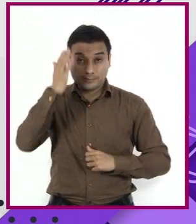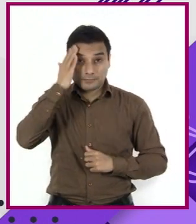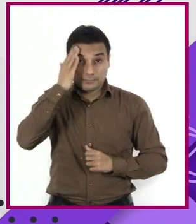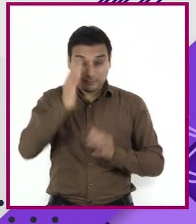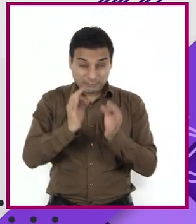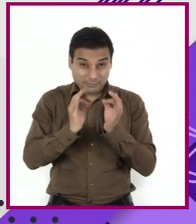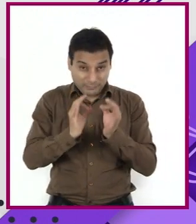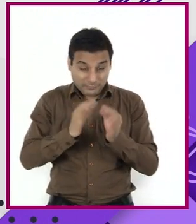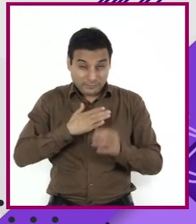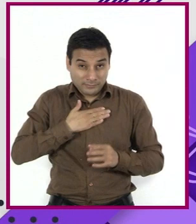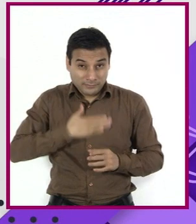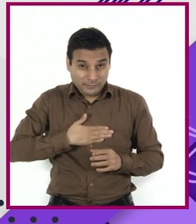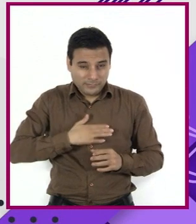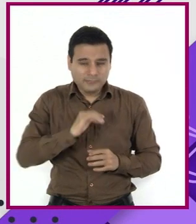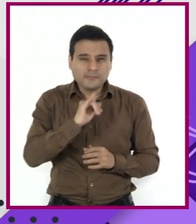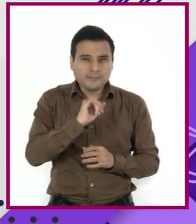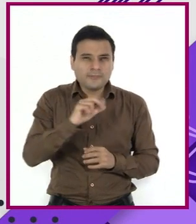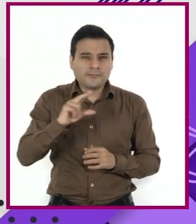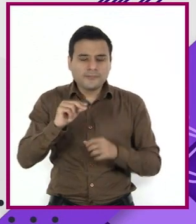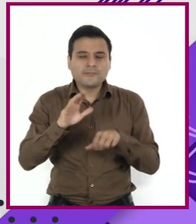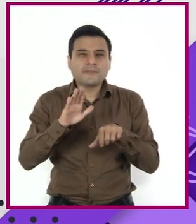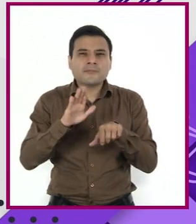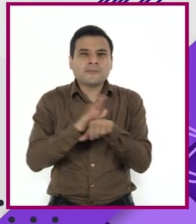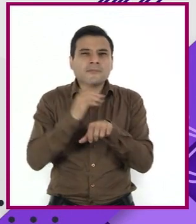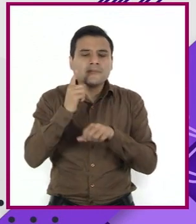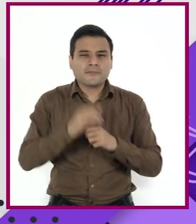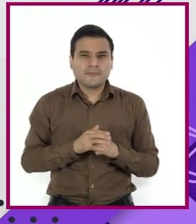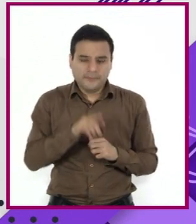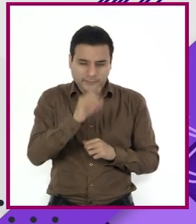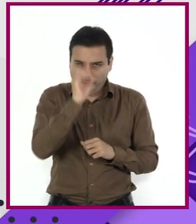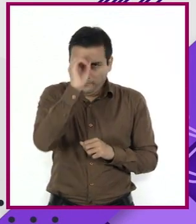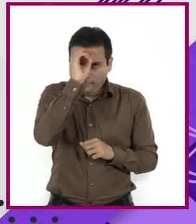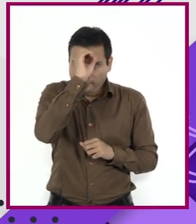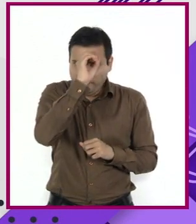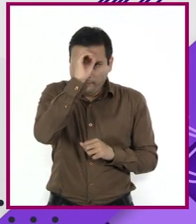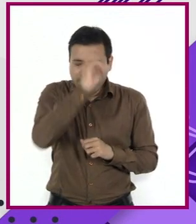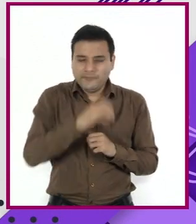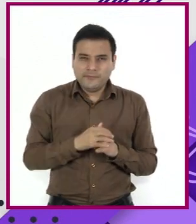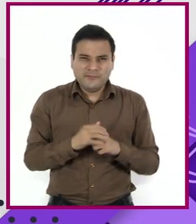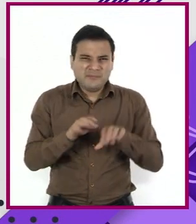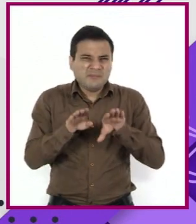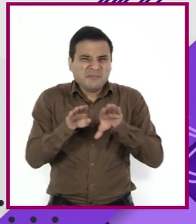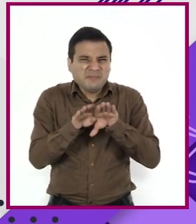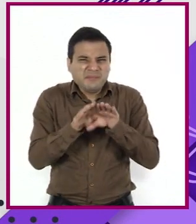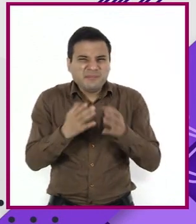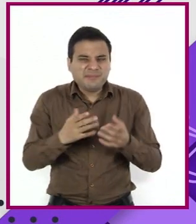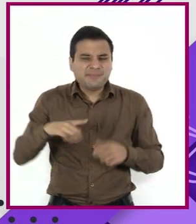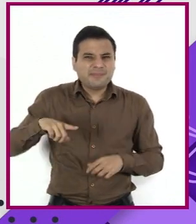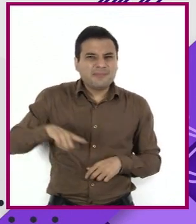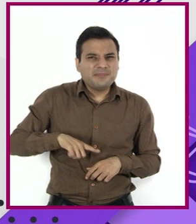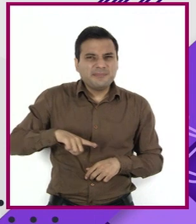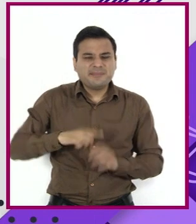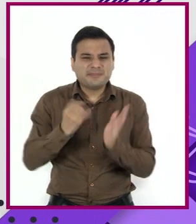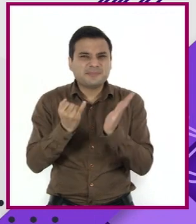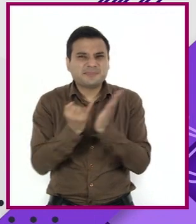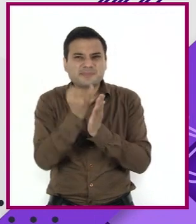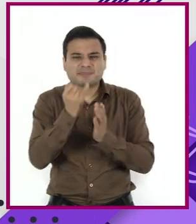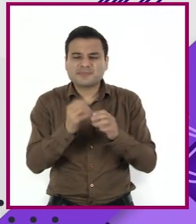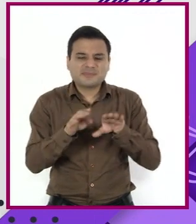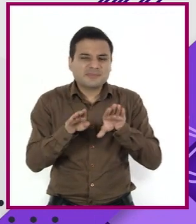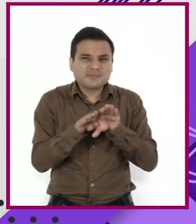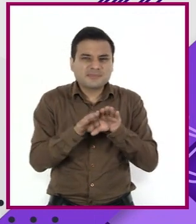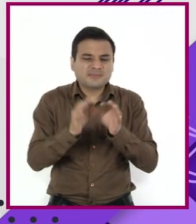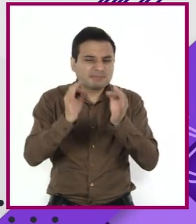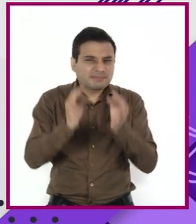imparcialidad? ¿Por qué? Desde su perspectiva, ¿cómo deberían actuar las autoridades para asegurar que todas